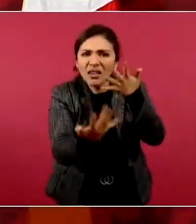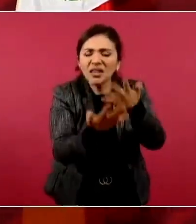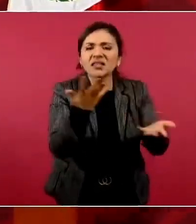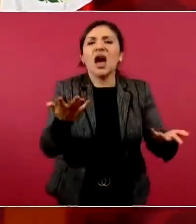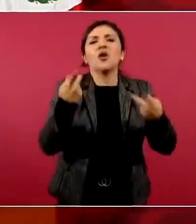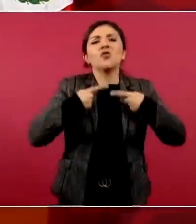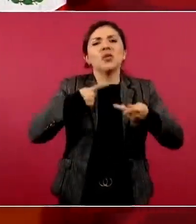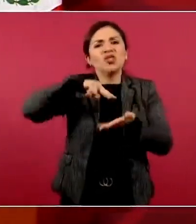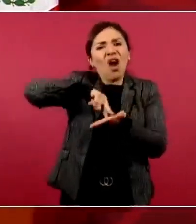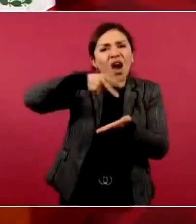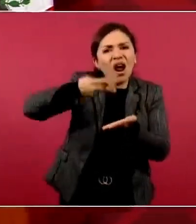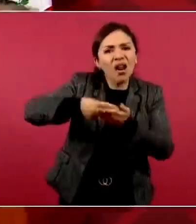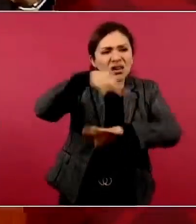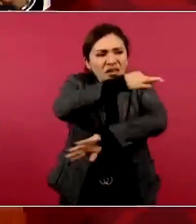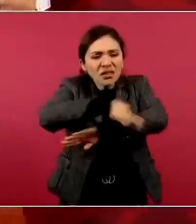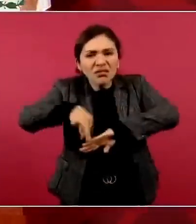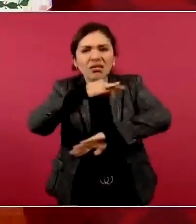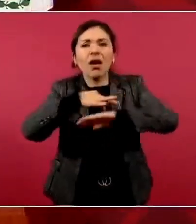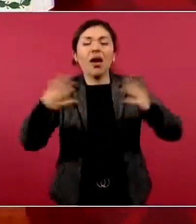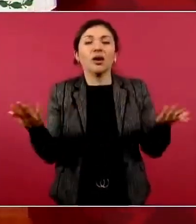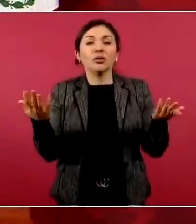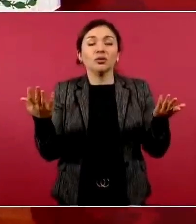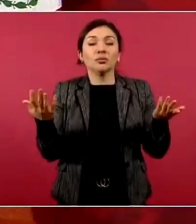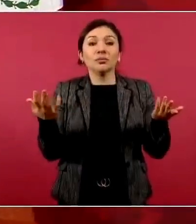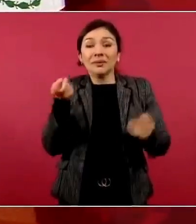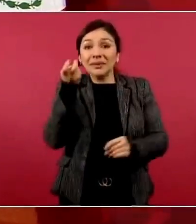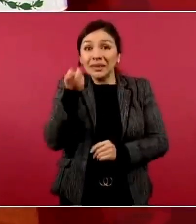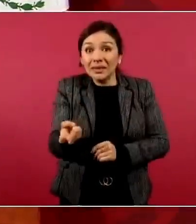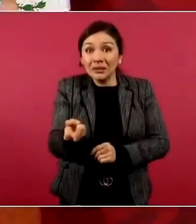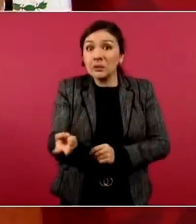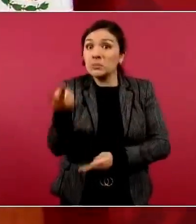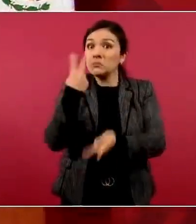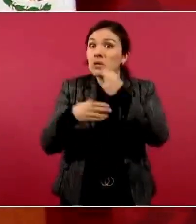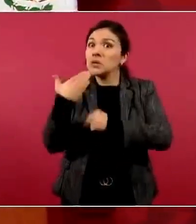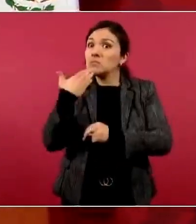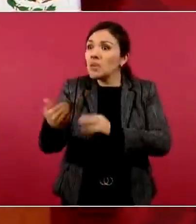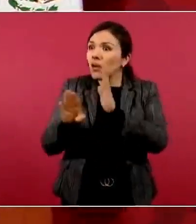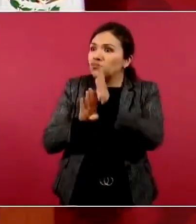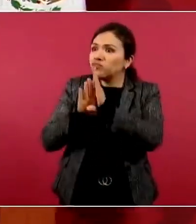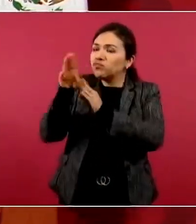los arquitectos. Entonces, mientras hay prosperidad,